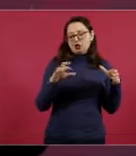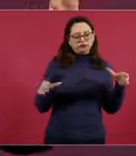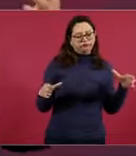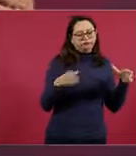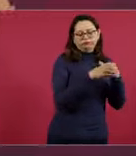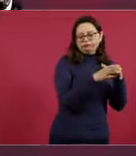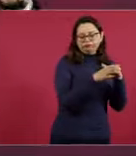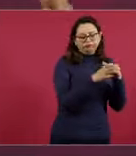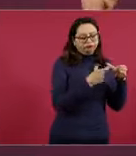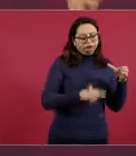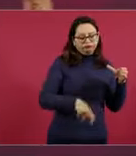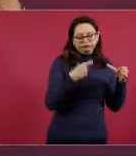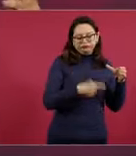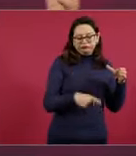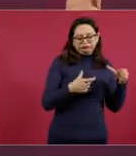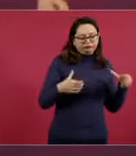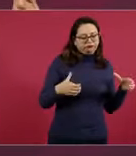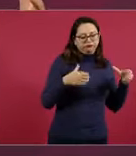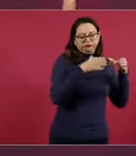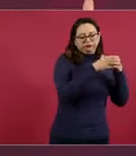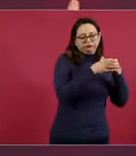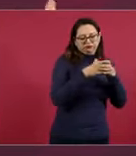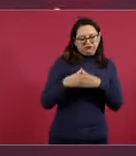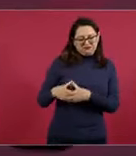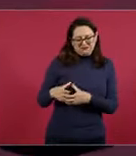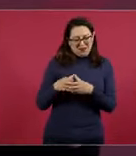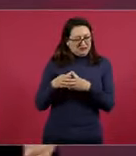y producir una monstruosa desigualdad